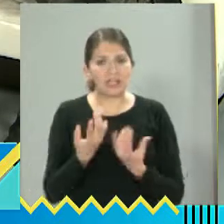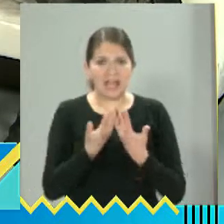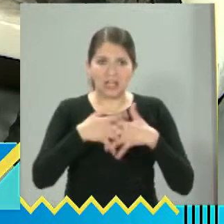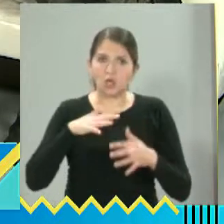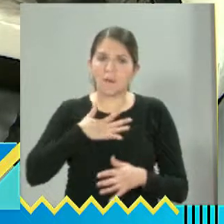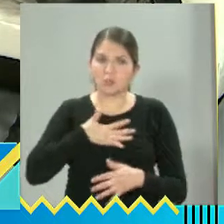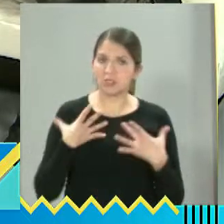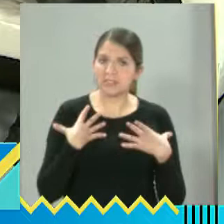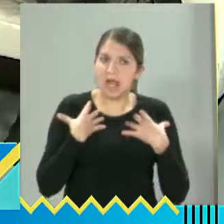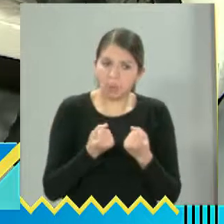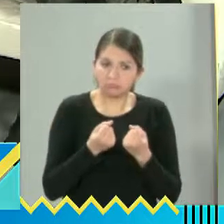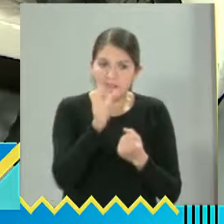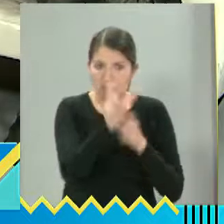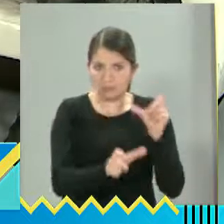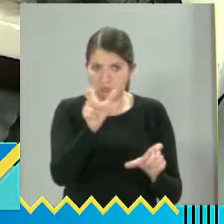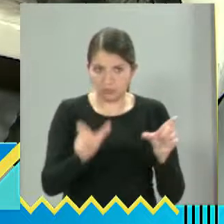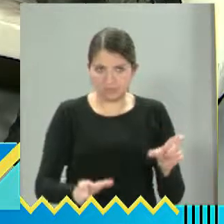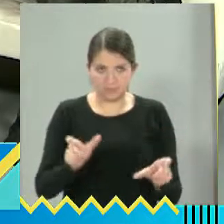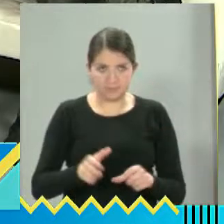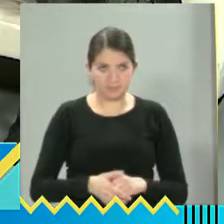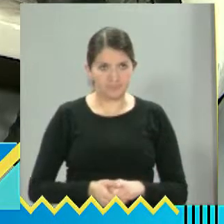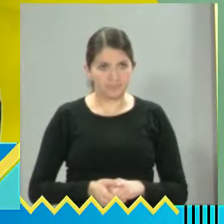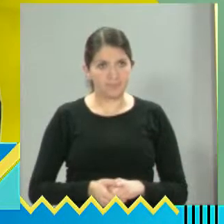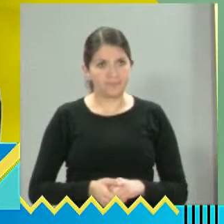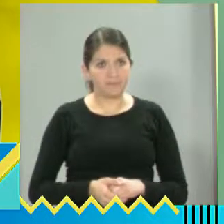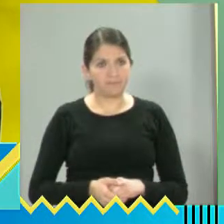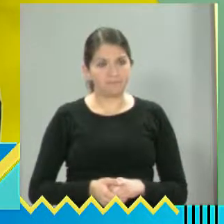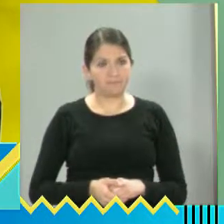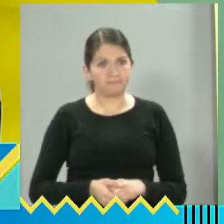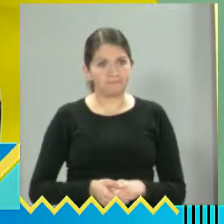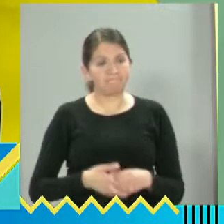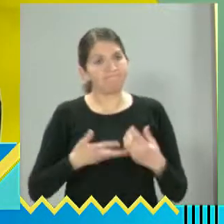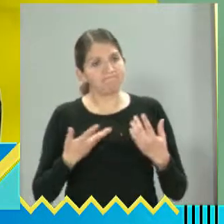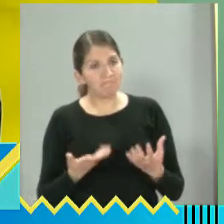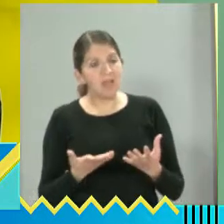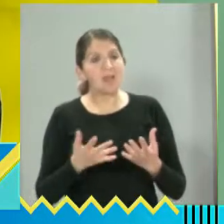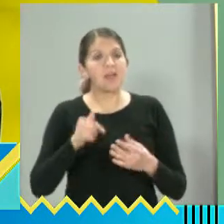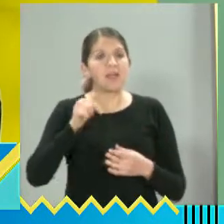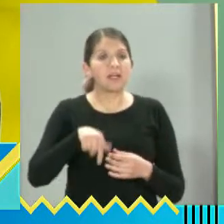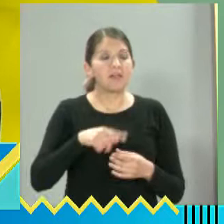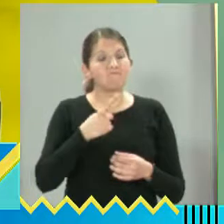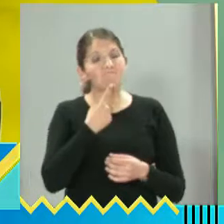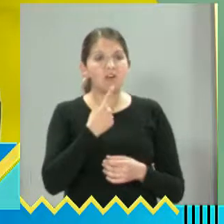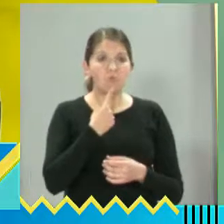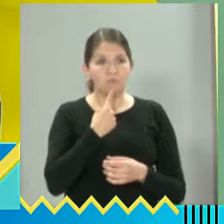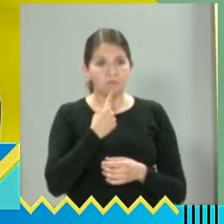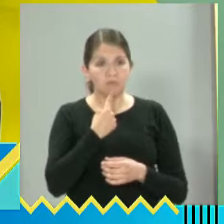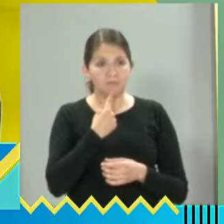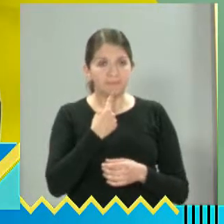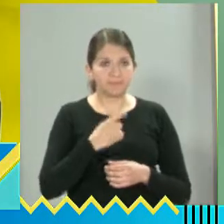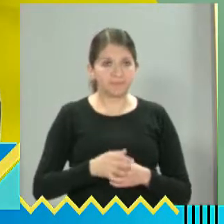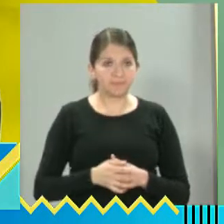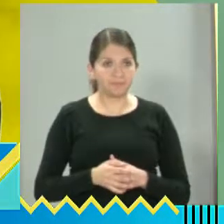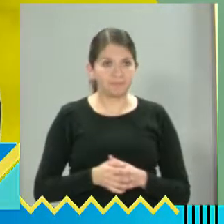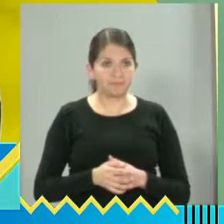de un pueblo, si se quiere. Bueno, la incertidumbre de alguna manera